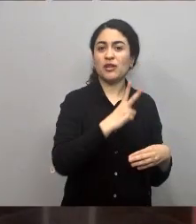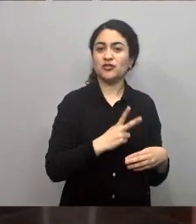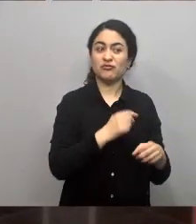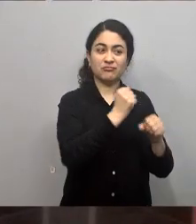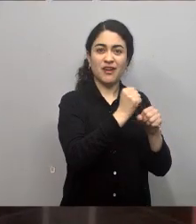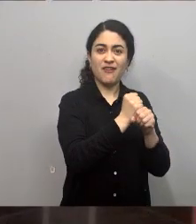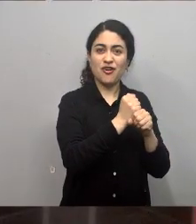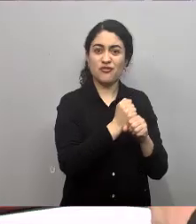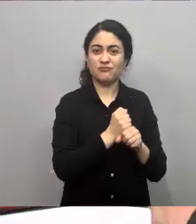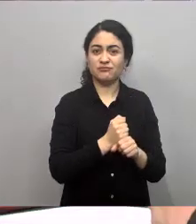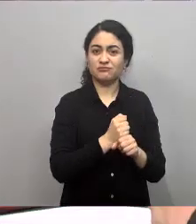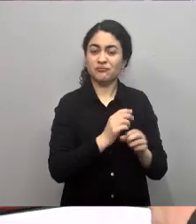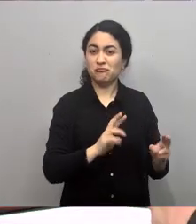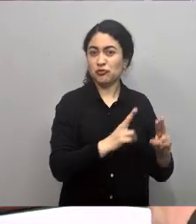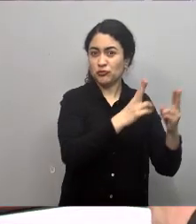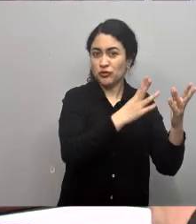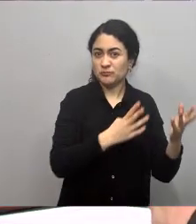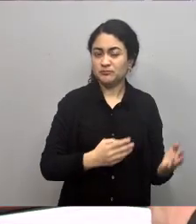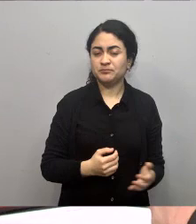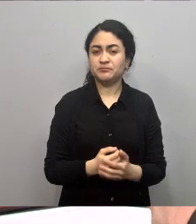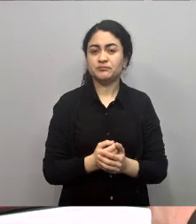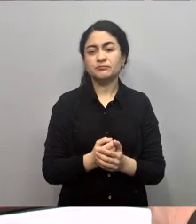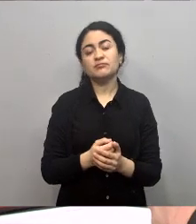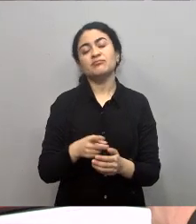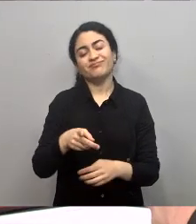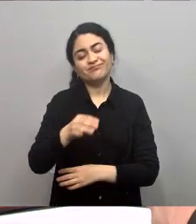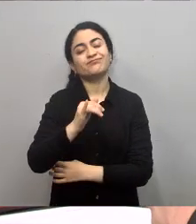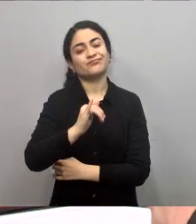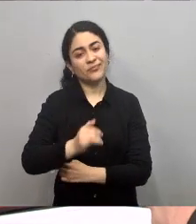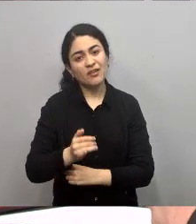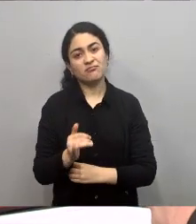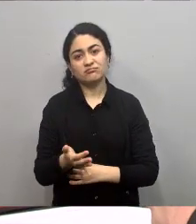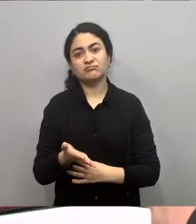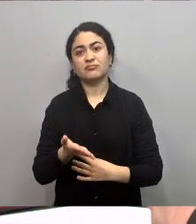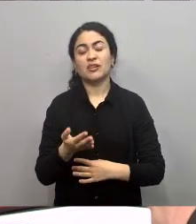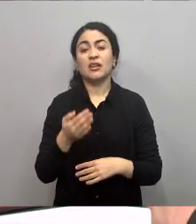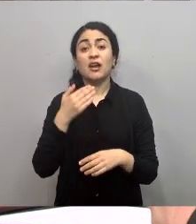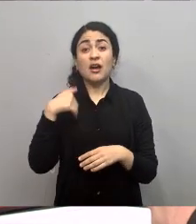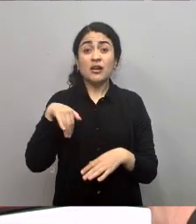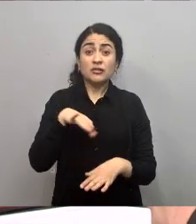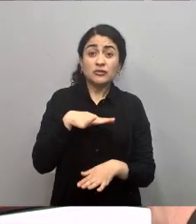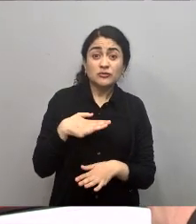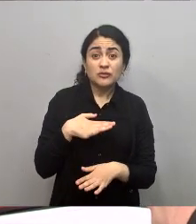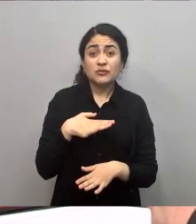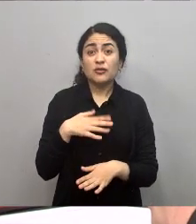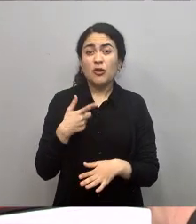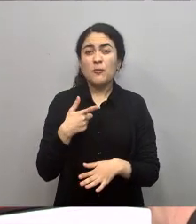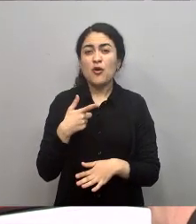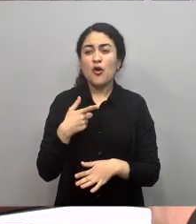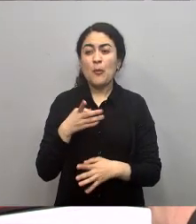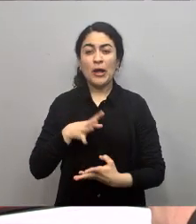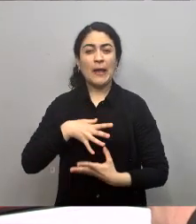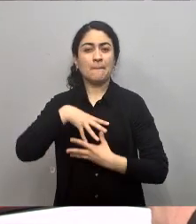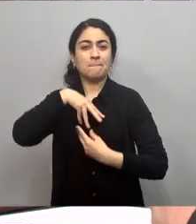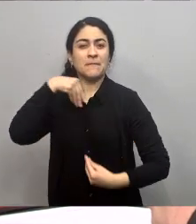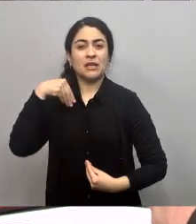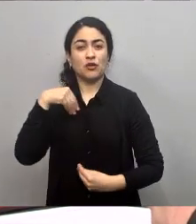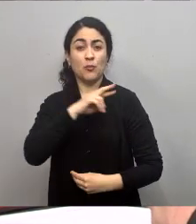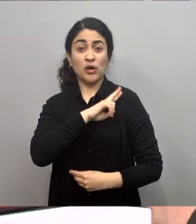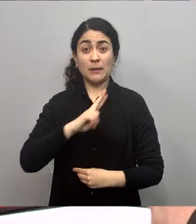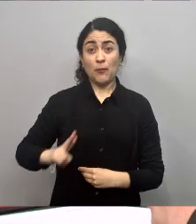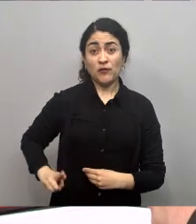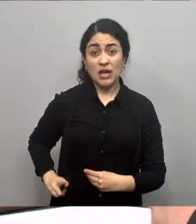allá de una suerte de consideración, a lo mejor hasta de espíritu